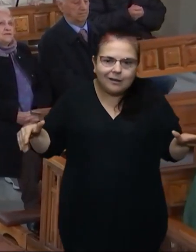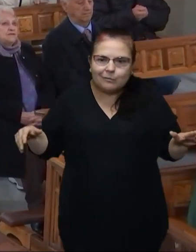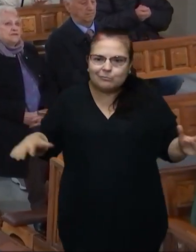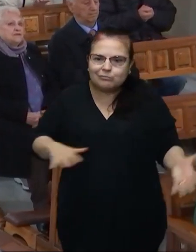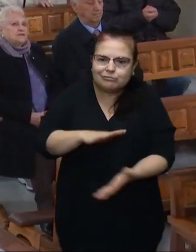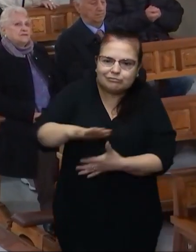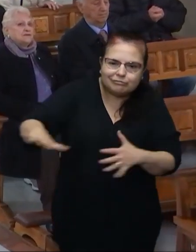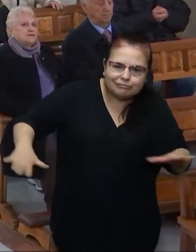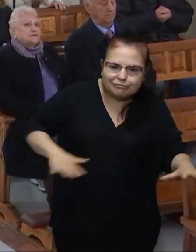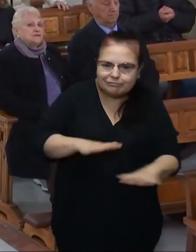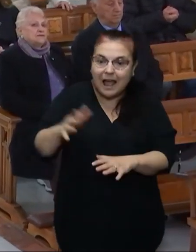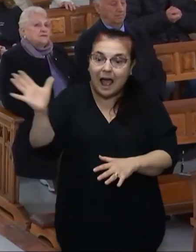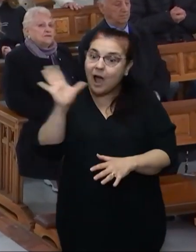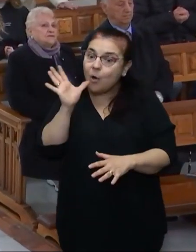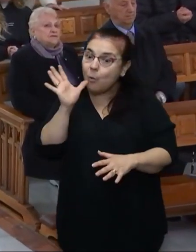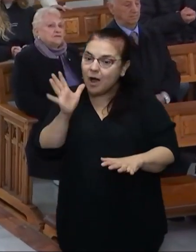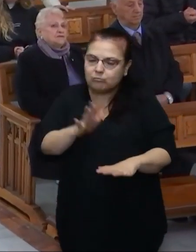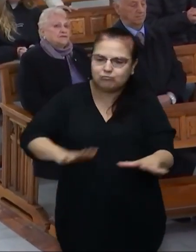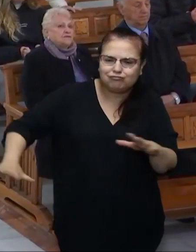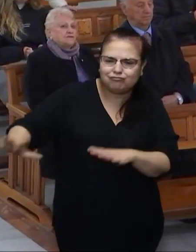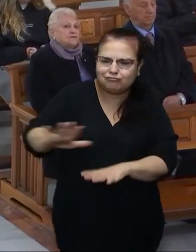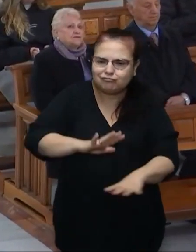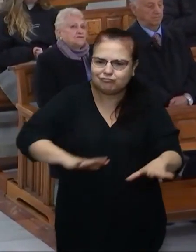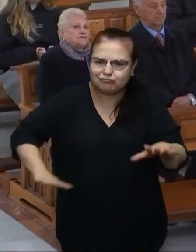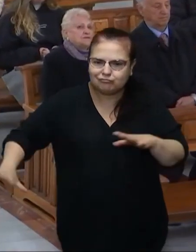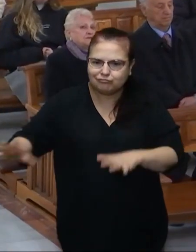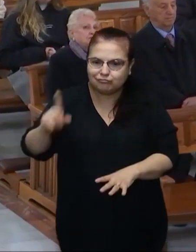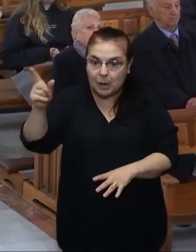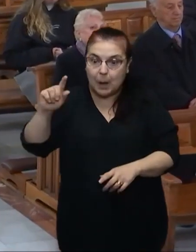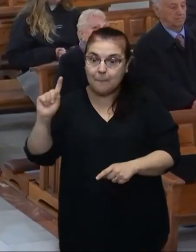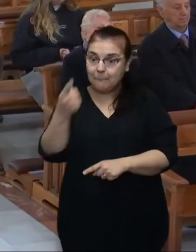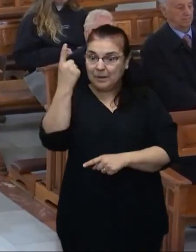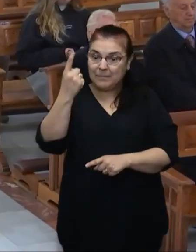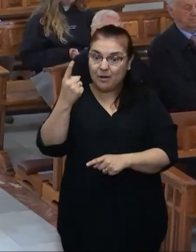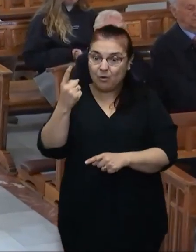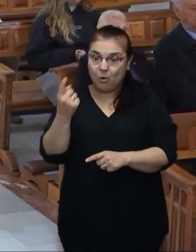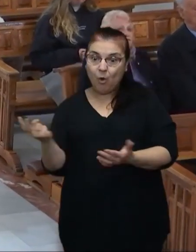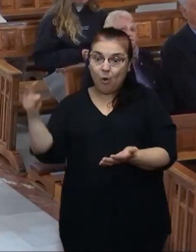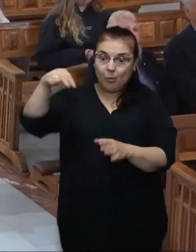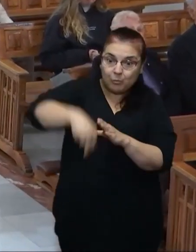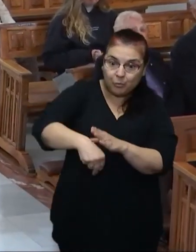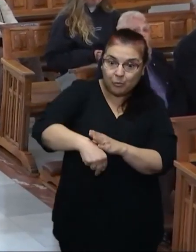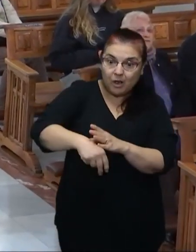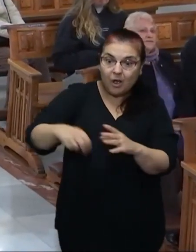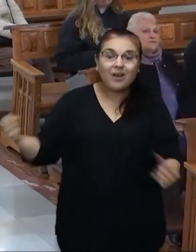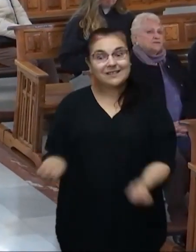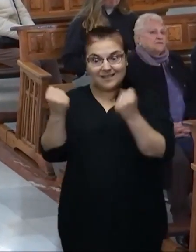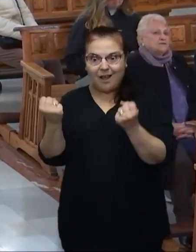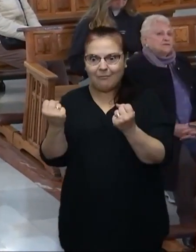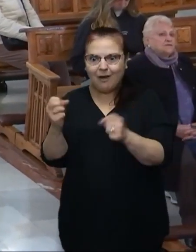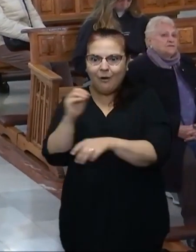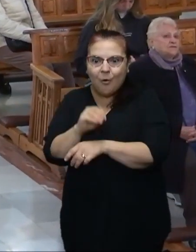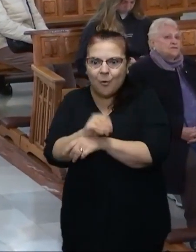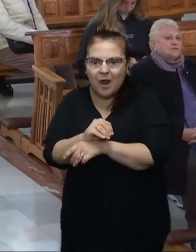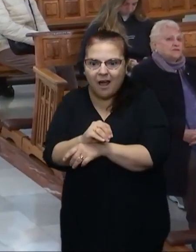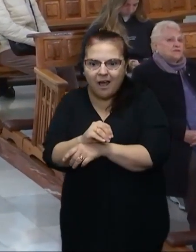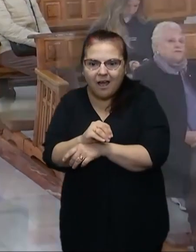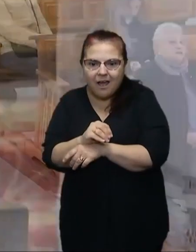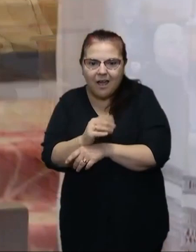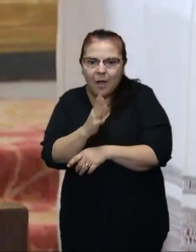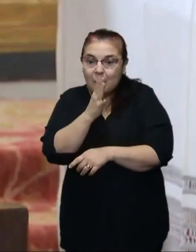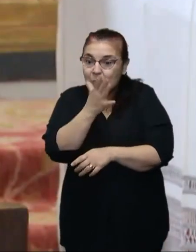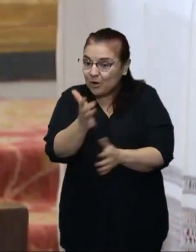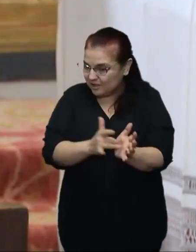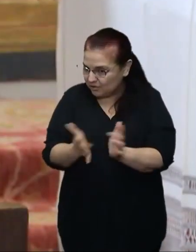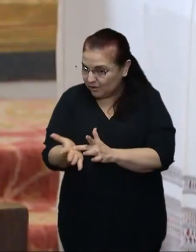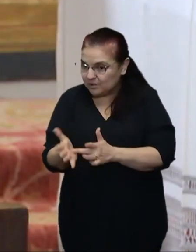las aguas y el primero que entraba en esas aguas de la piscina quedaba curado. Y por eso Jesús